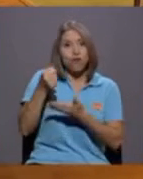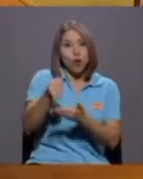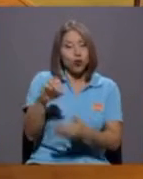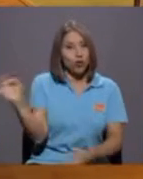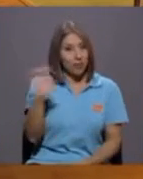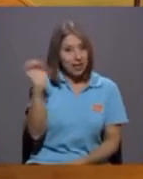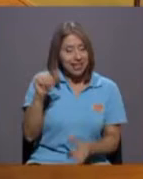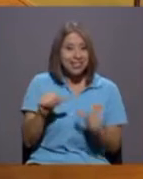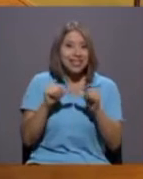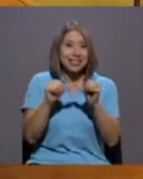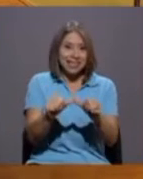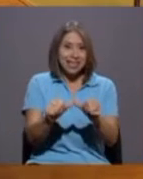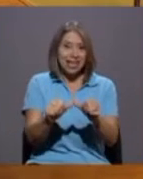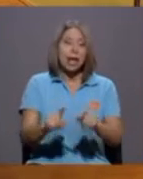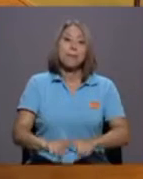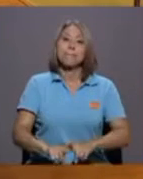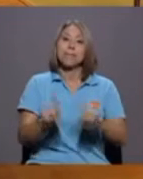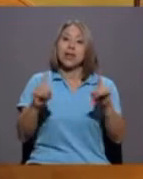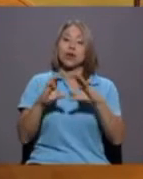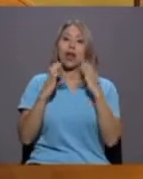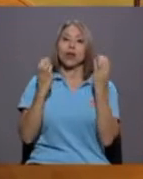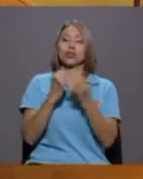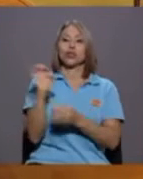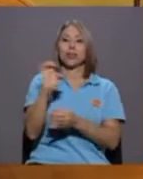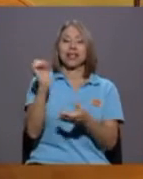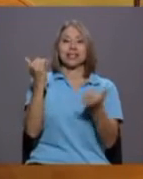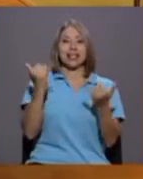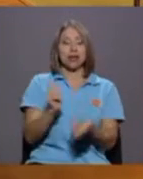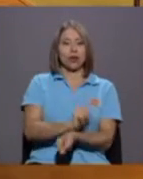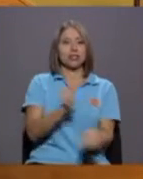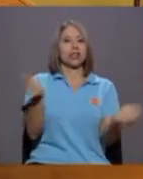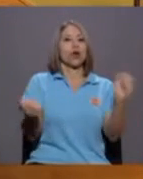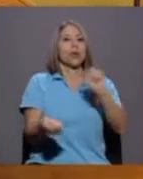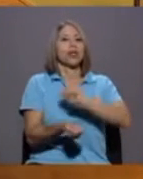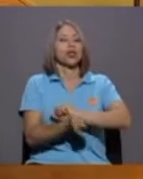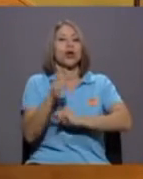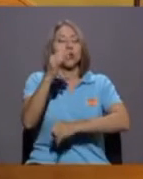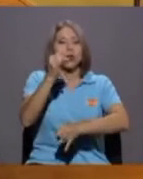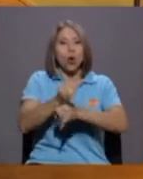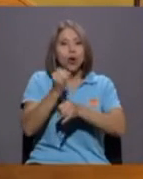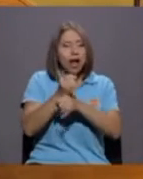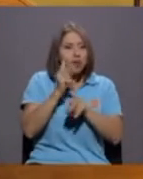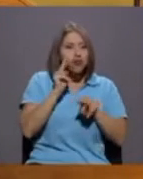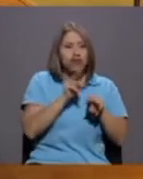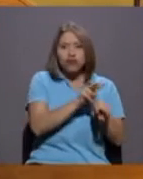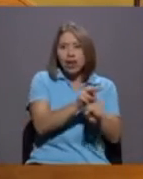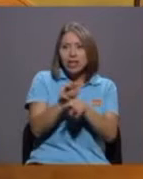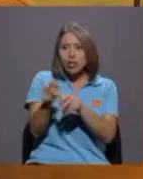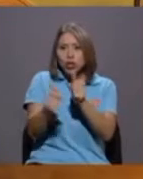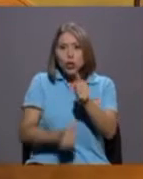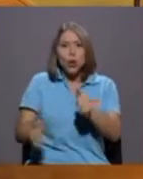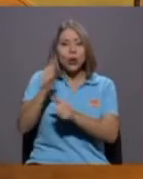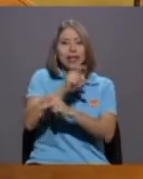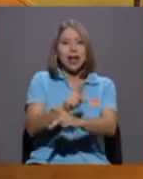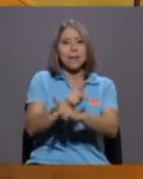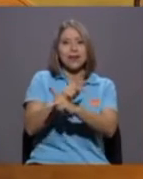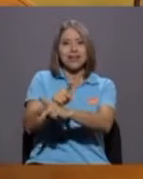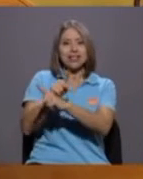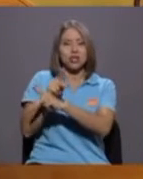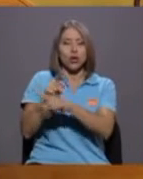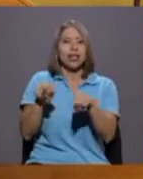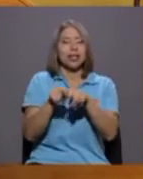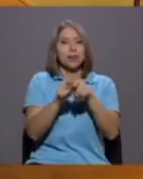vigente, pero a la par de eso, la comisión de emergencia se convirtió en un órgano rector de la prevención y de los preparativos ante desastres.